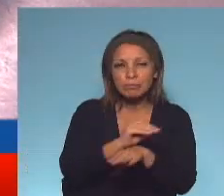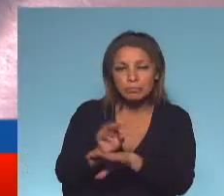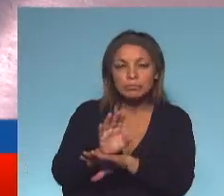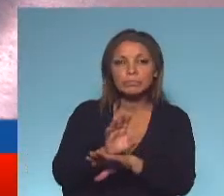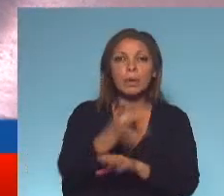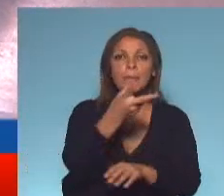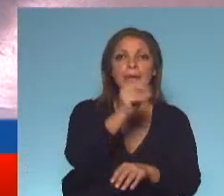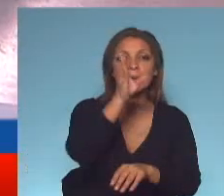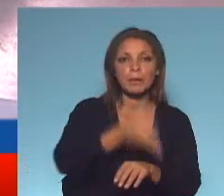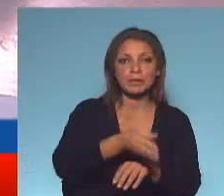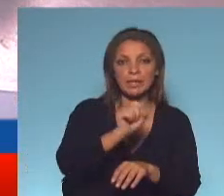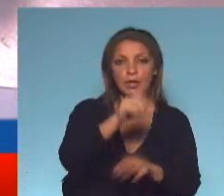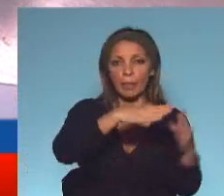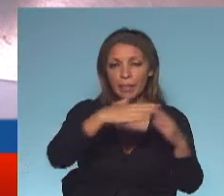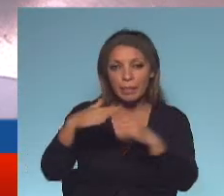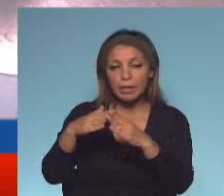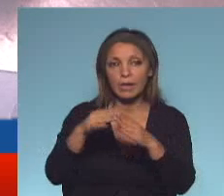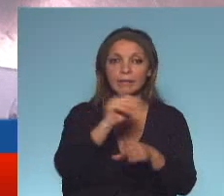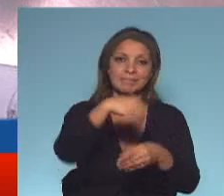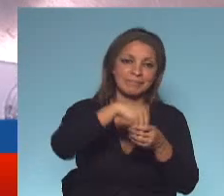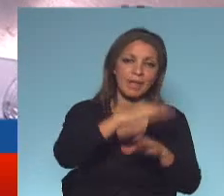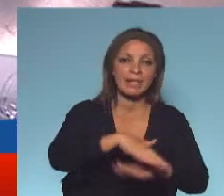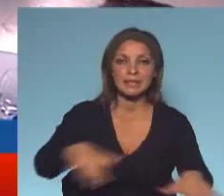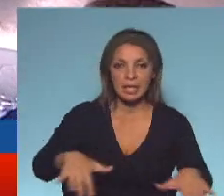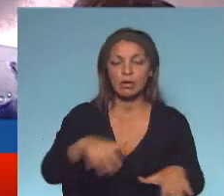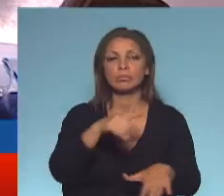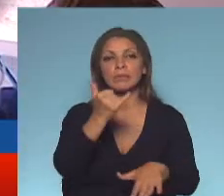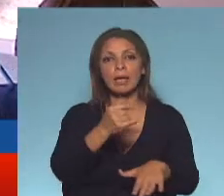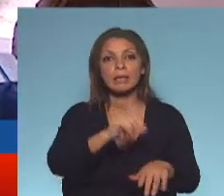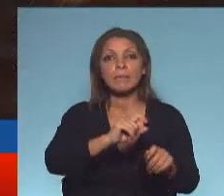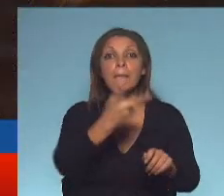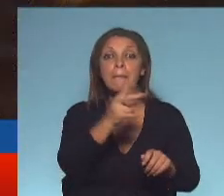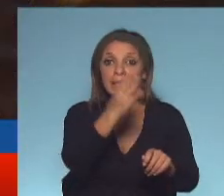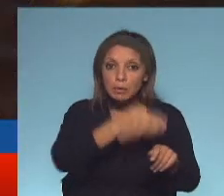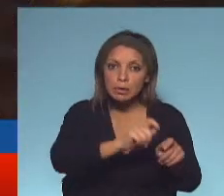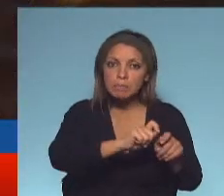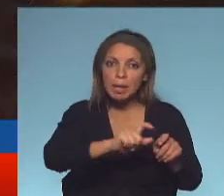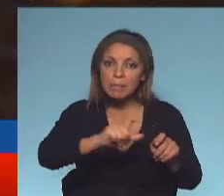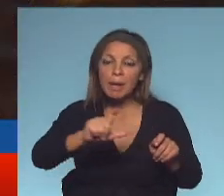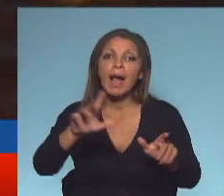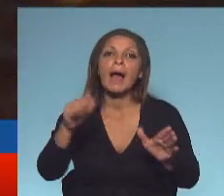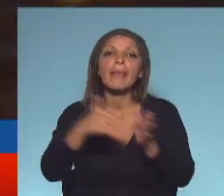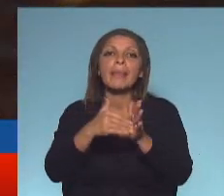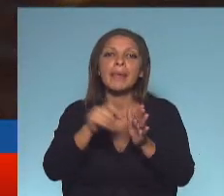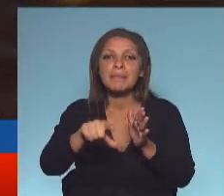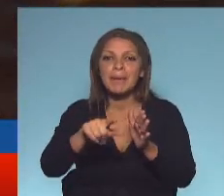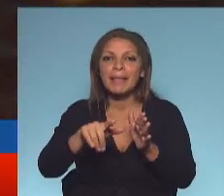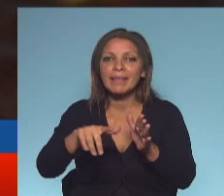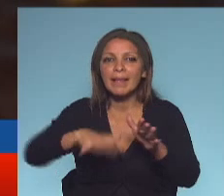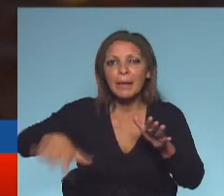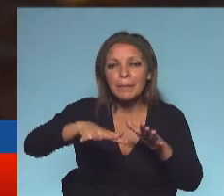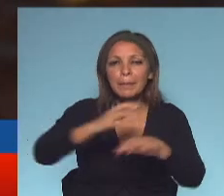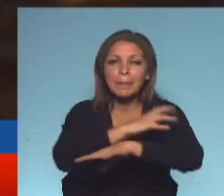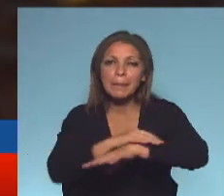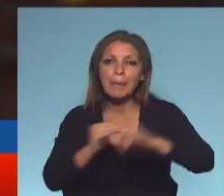el 20% de los hogares con niños y niñas, porcentaje que aumenta en situaciones de particular vulnerabilidad.